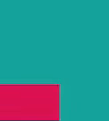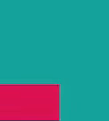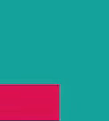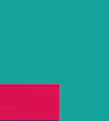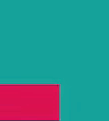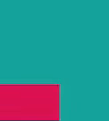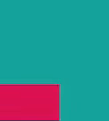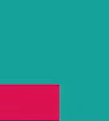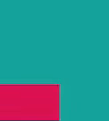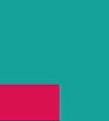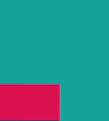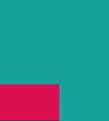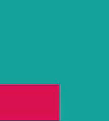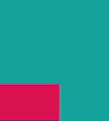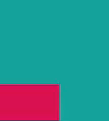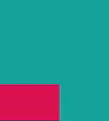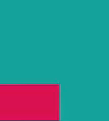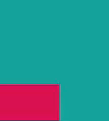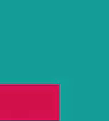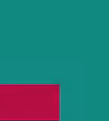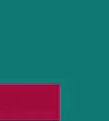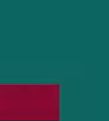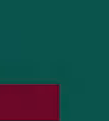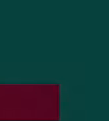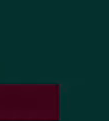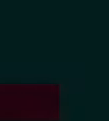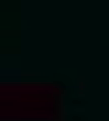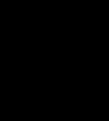hombro.